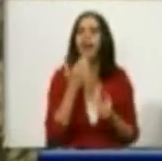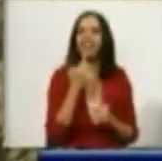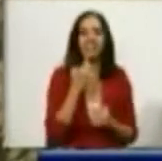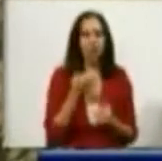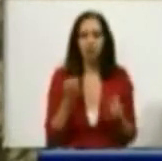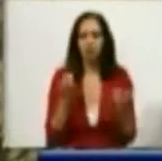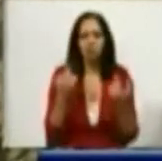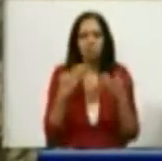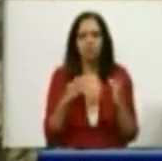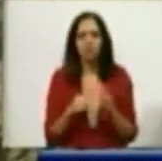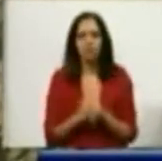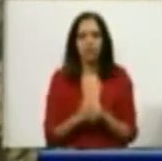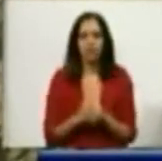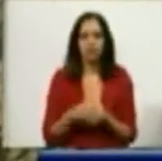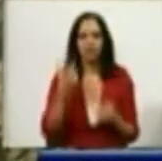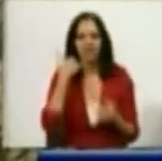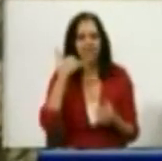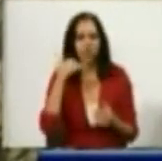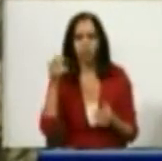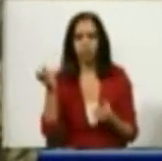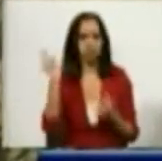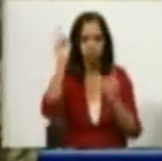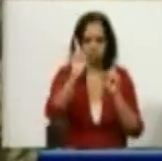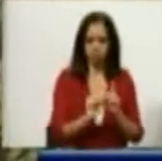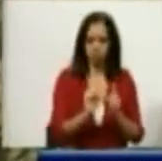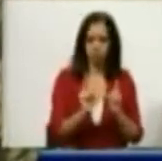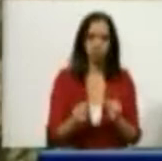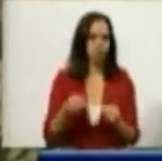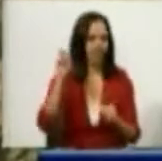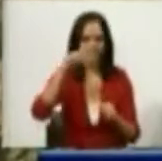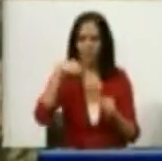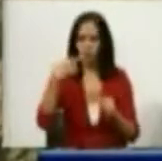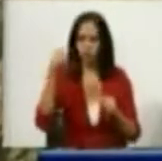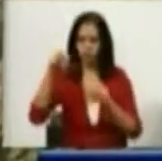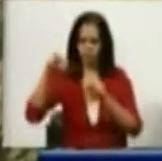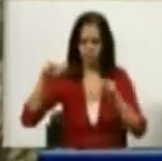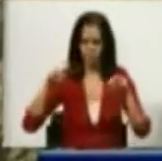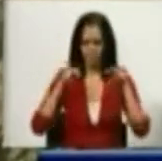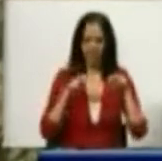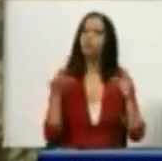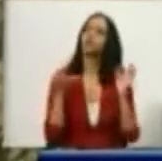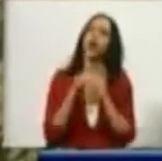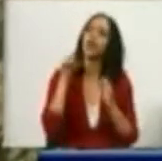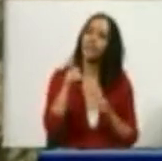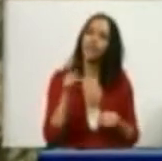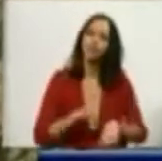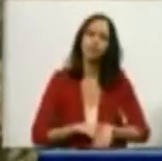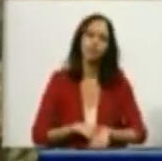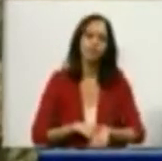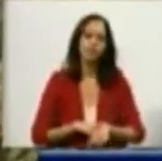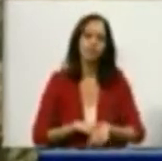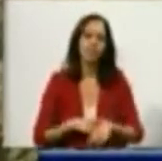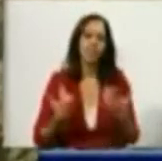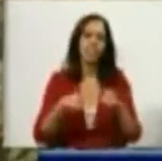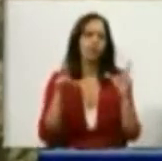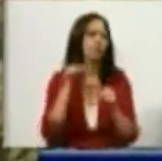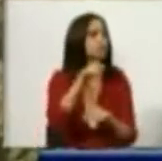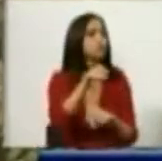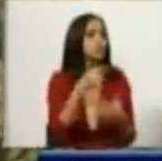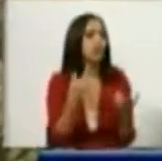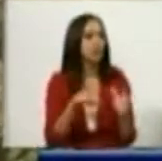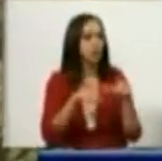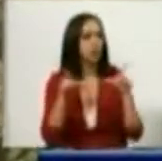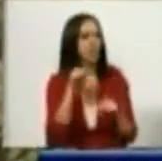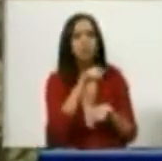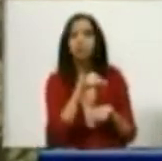llame a alguien siéntelo ahí y al otro y al otro y al otro y al otro dónde estabas tú en tal momento en tal lado y tú en